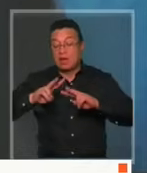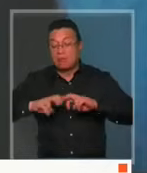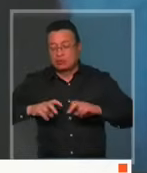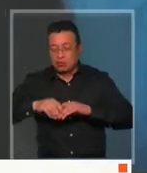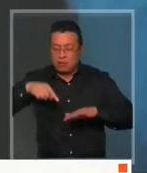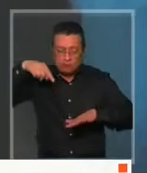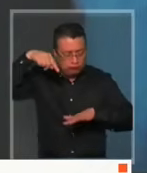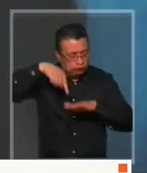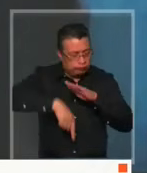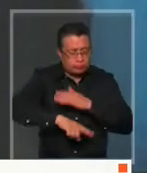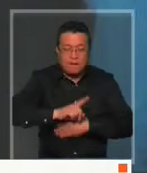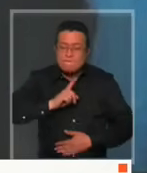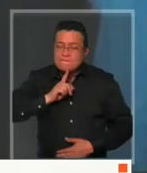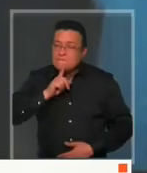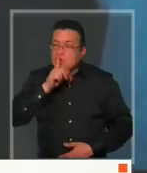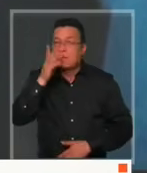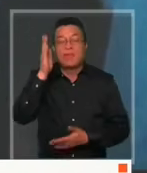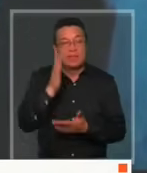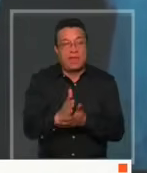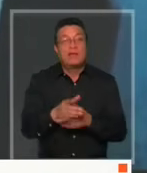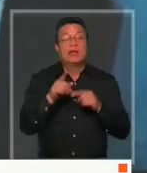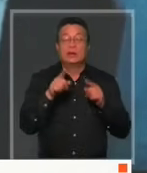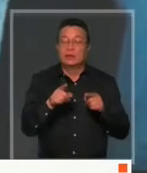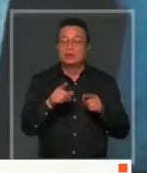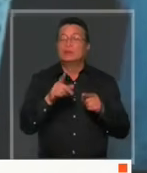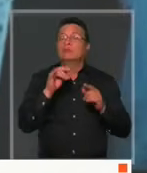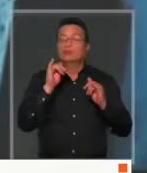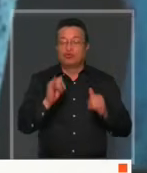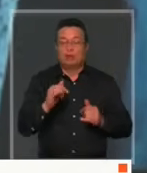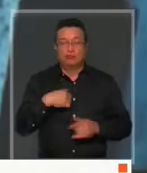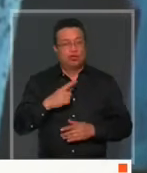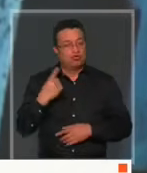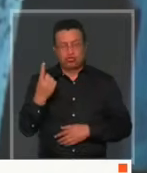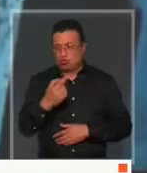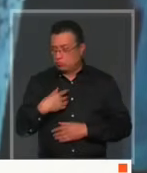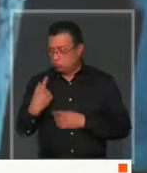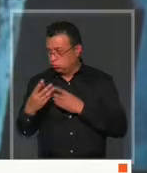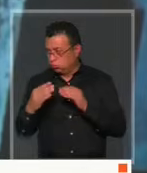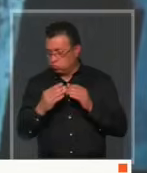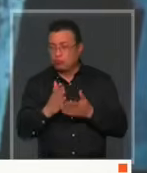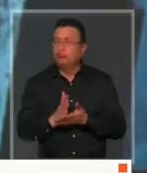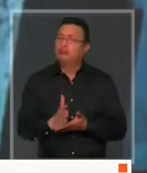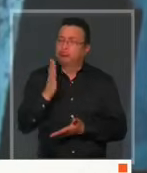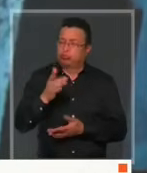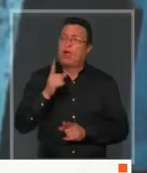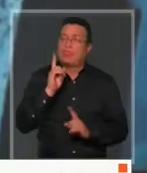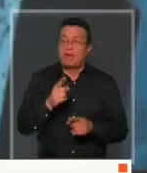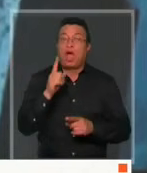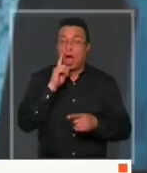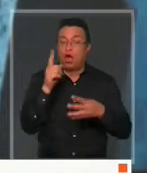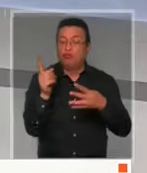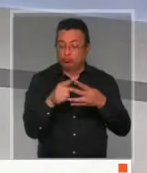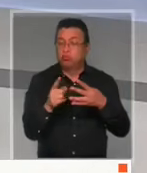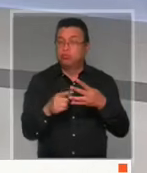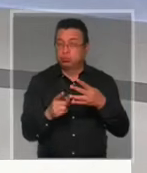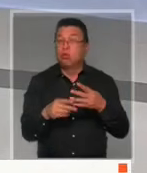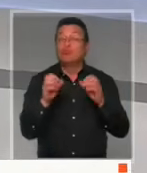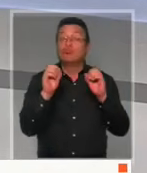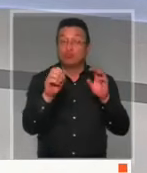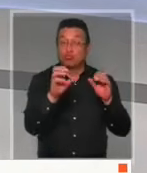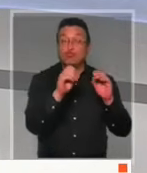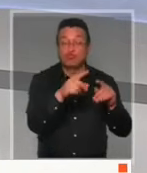acuciosa. Y eso es un parámetro que nos hemos exigido a nosotros mismos porque ha habido varios casos en el gobierno, en